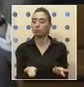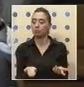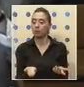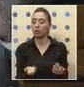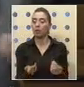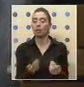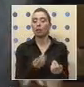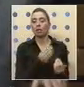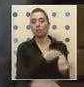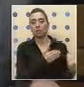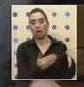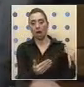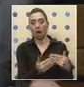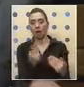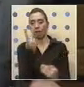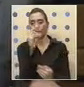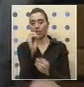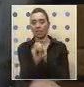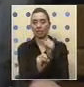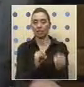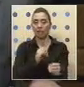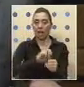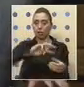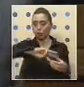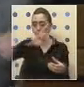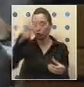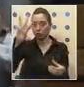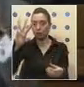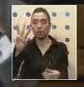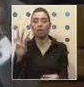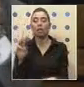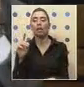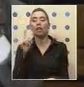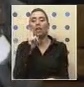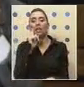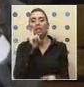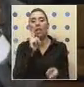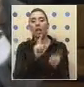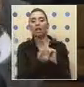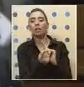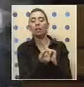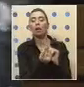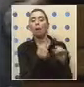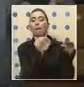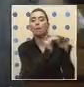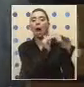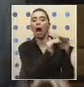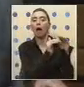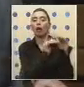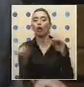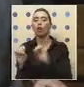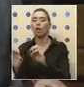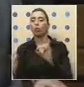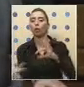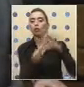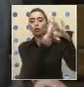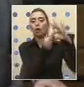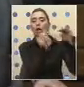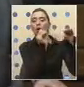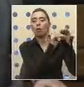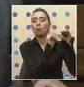después de 20 años de la concertación, ¿quién bancarizó, amigos míos? ¿Quién bancarizó la educación?